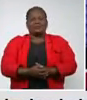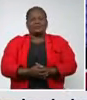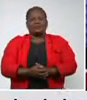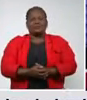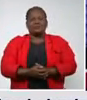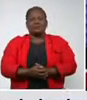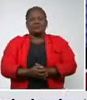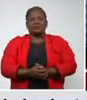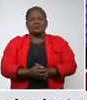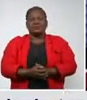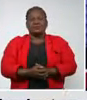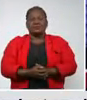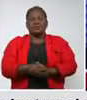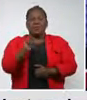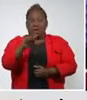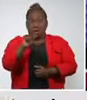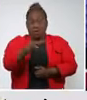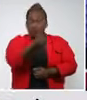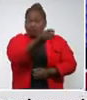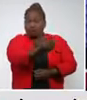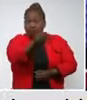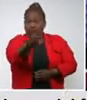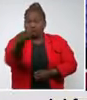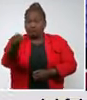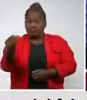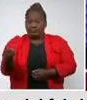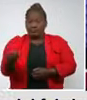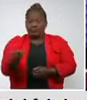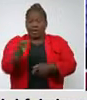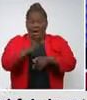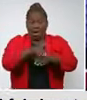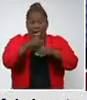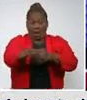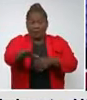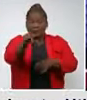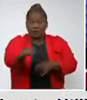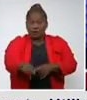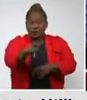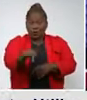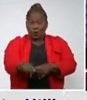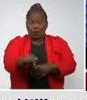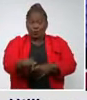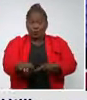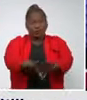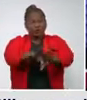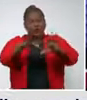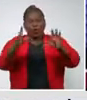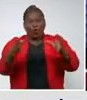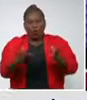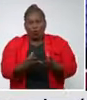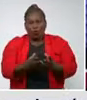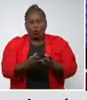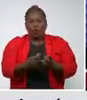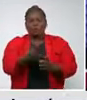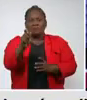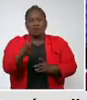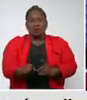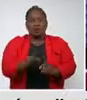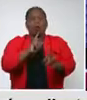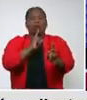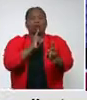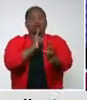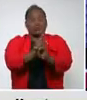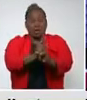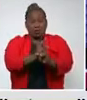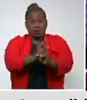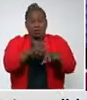se le está dando a partir de hoy a todos los contactos que están